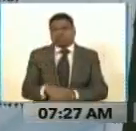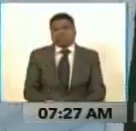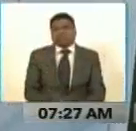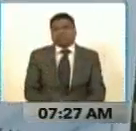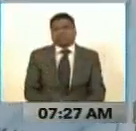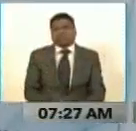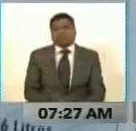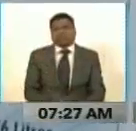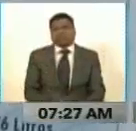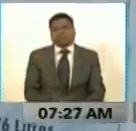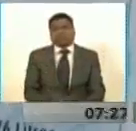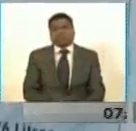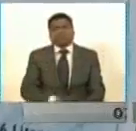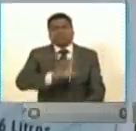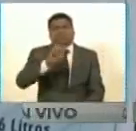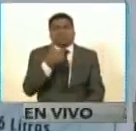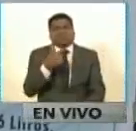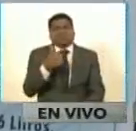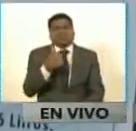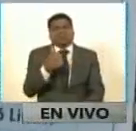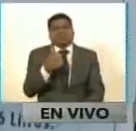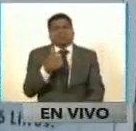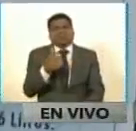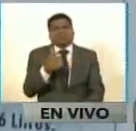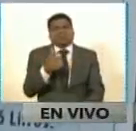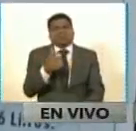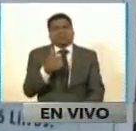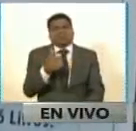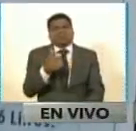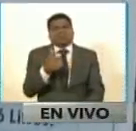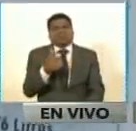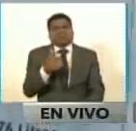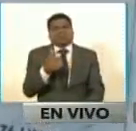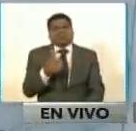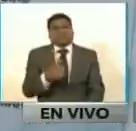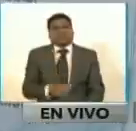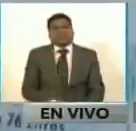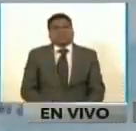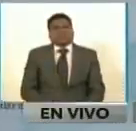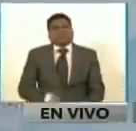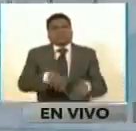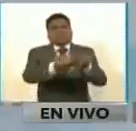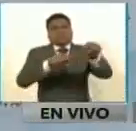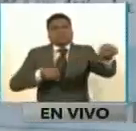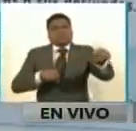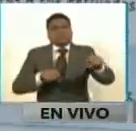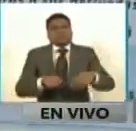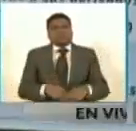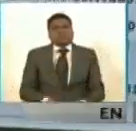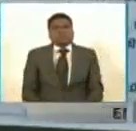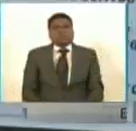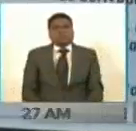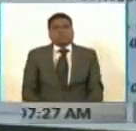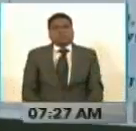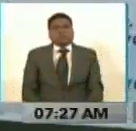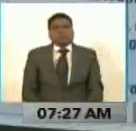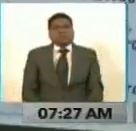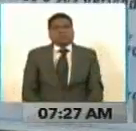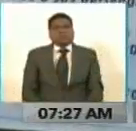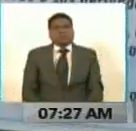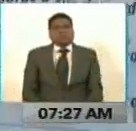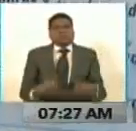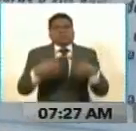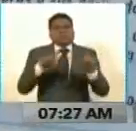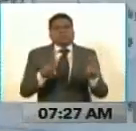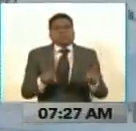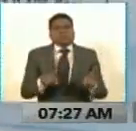departamento de Norte Santander es con el táchira pero este que está aquí es